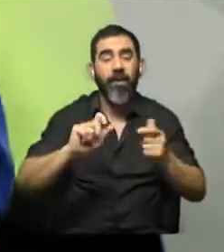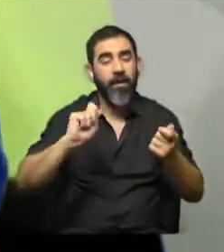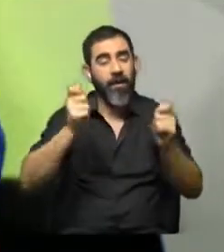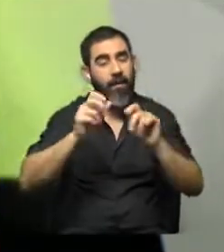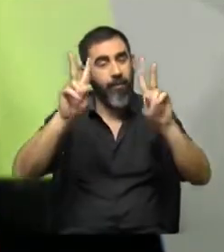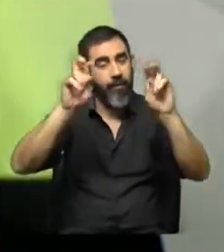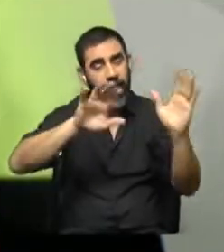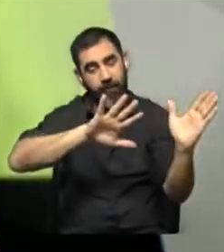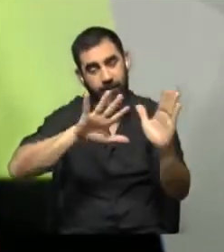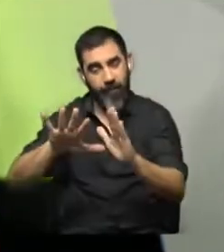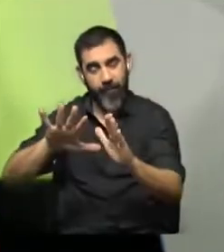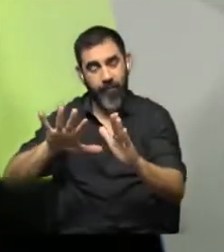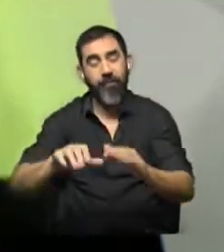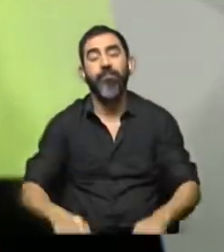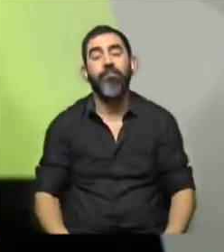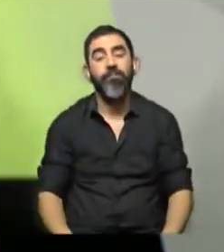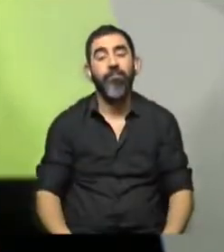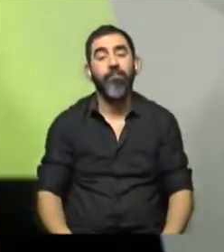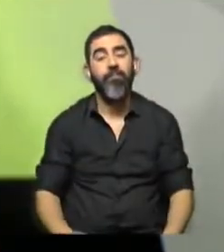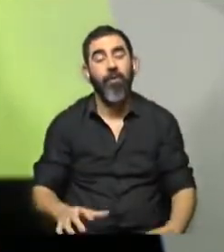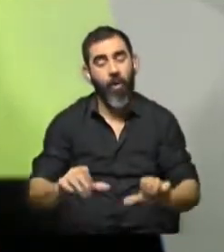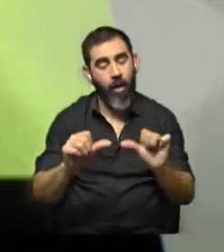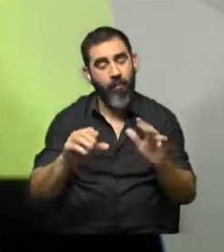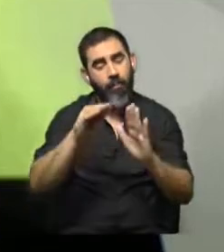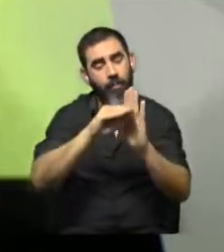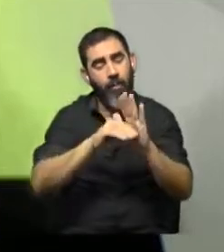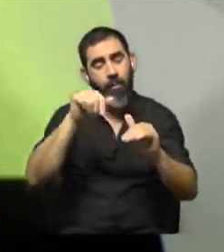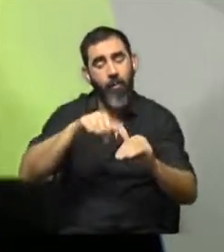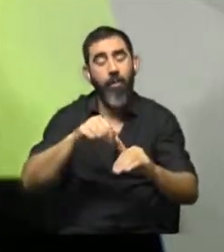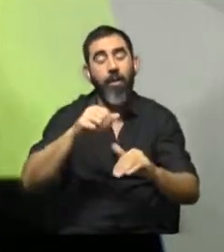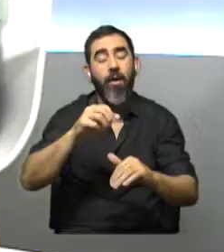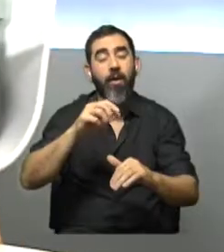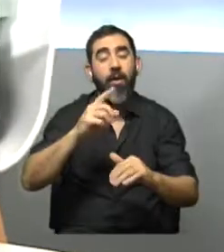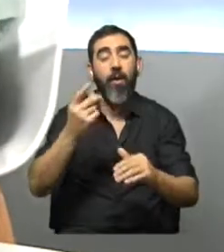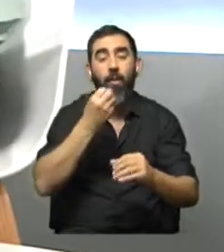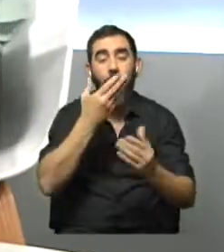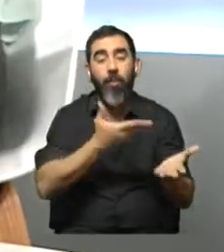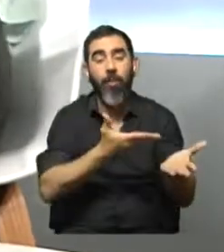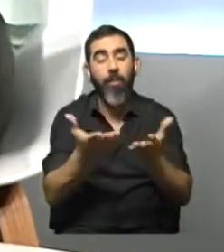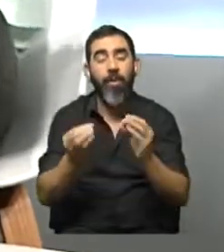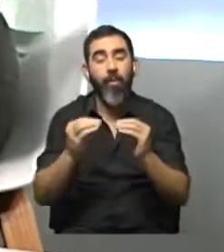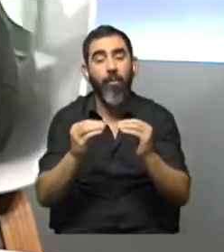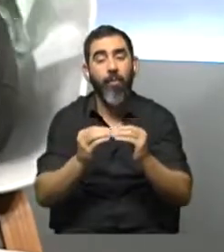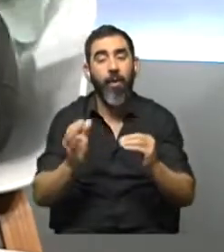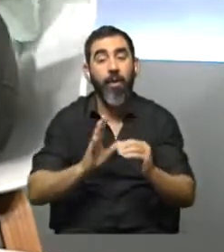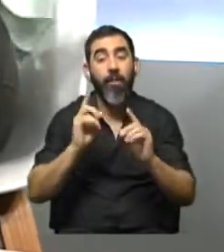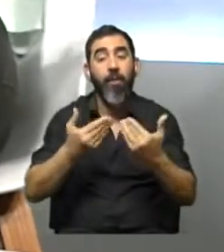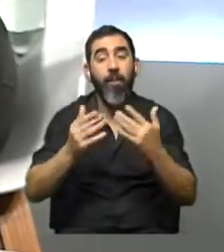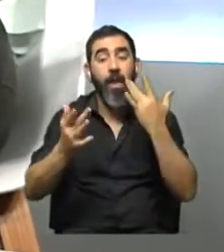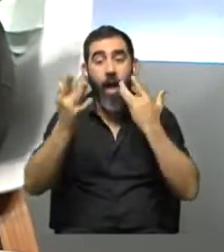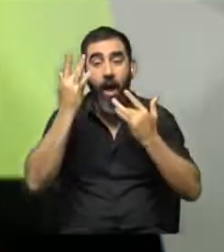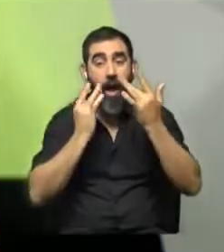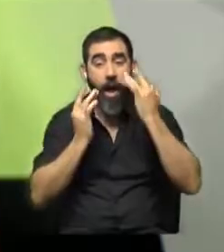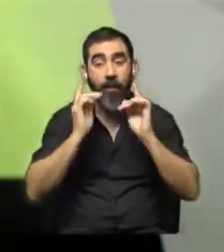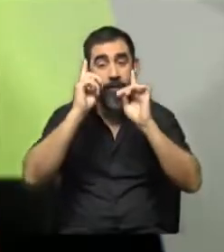cambiar un poco de área de conocimiento, pero muy movido todo. Daniela, Alexandra, ¿cómo andan? Buenas noches. Buenas noches. También empezamos por el arte, ¿no?